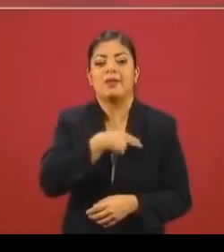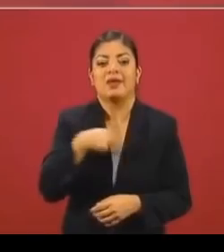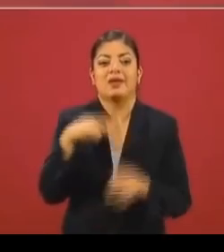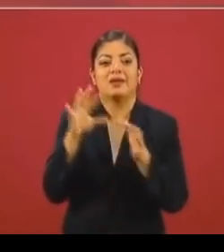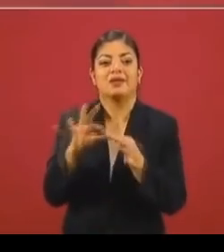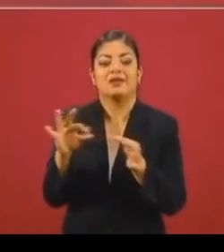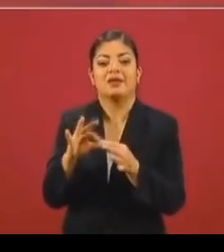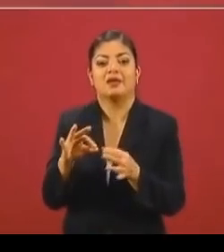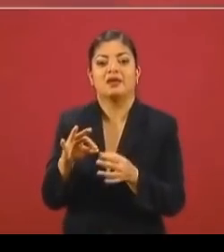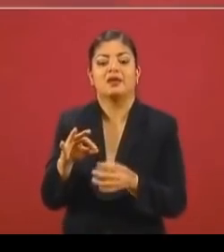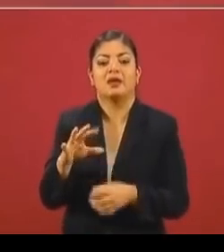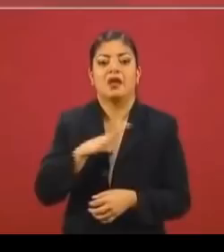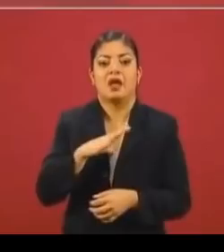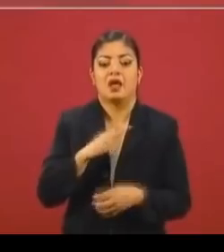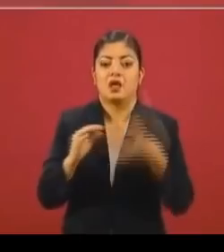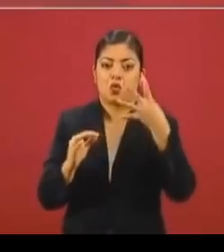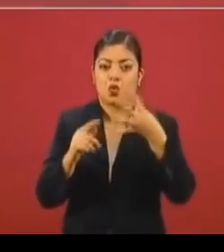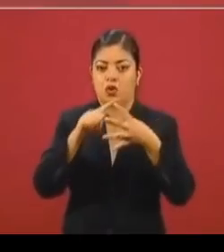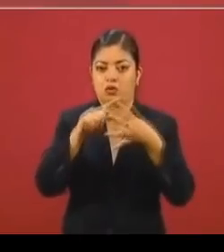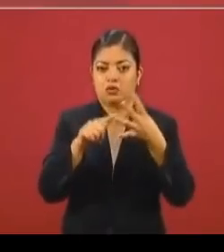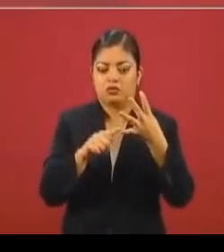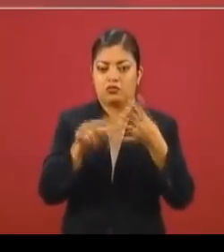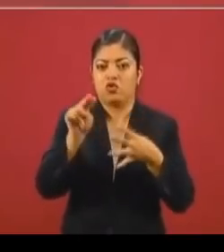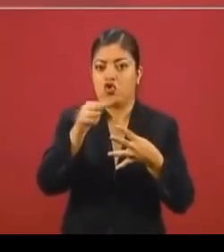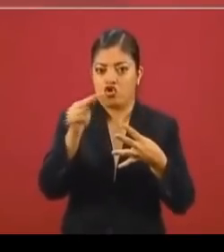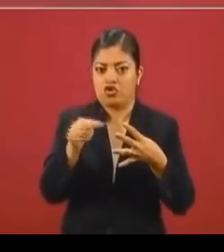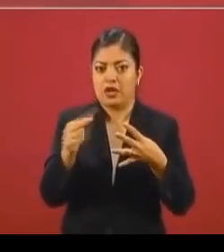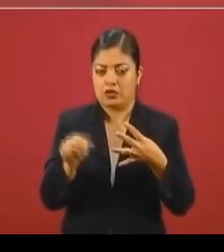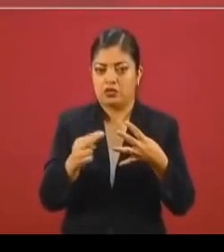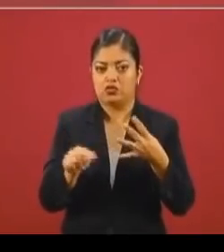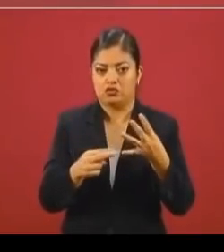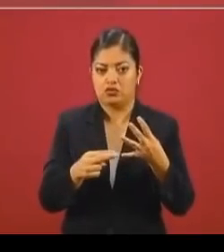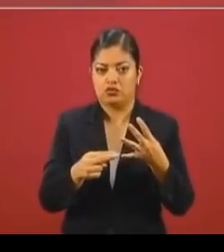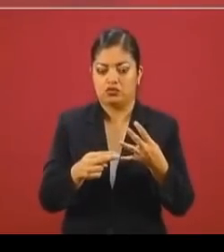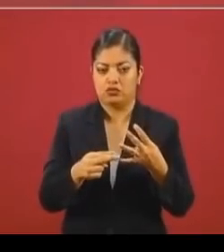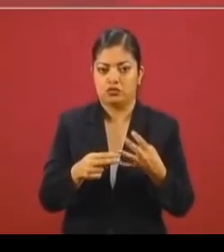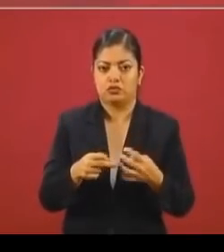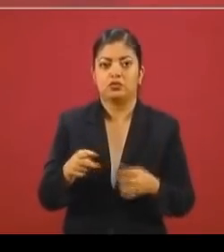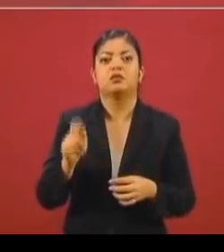de 4 contratos solo de Palenque